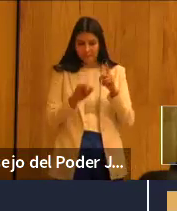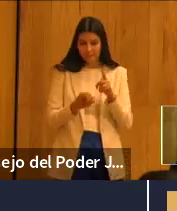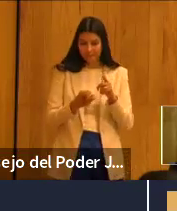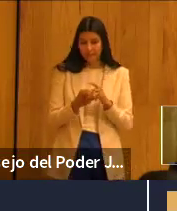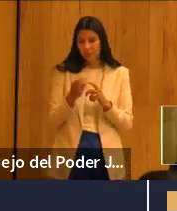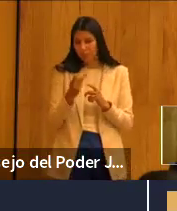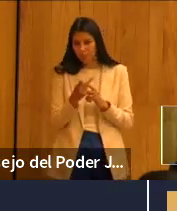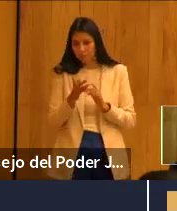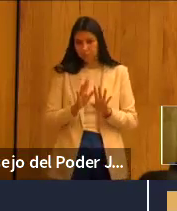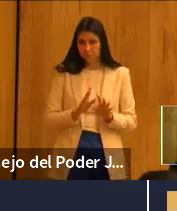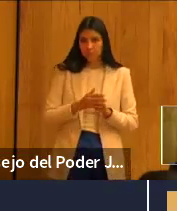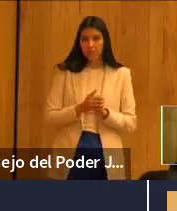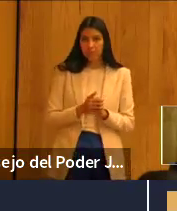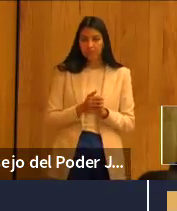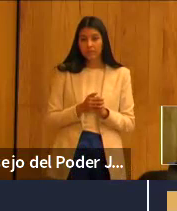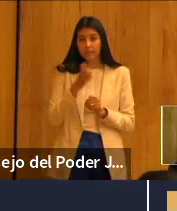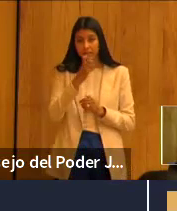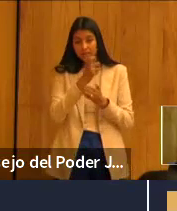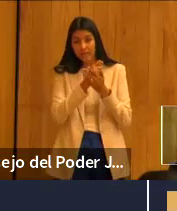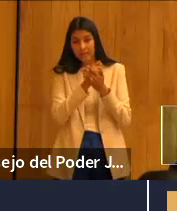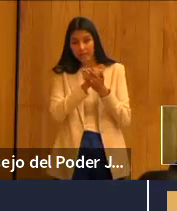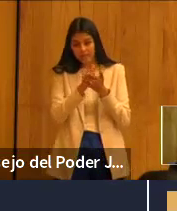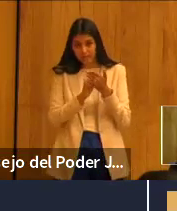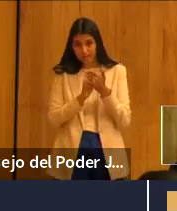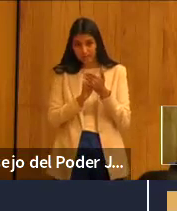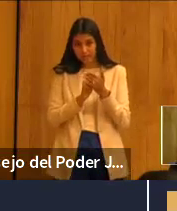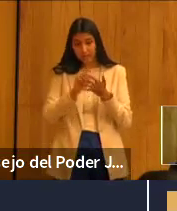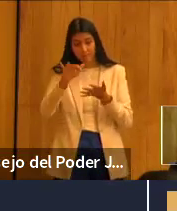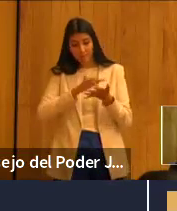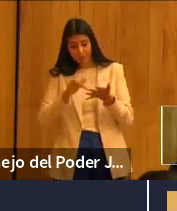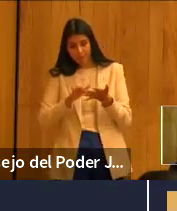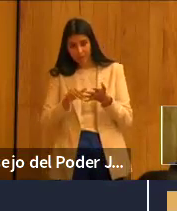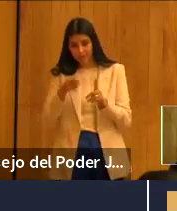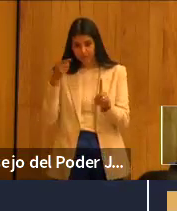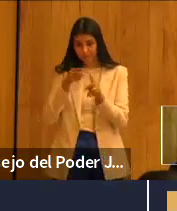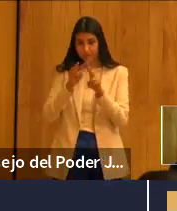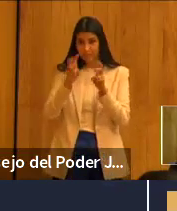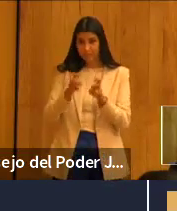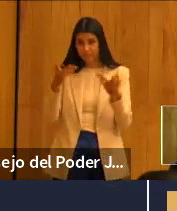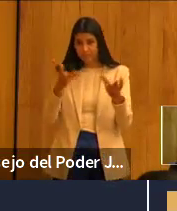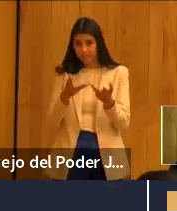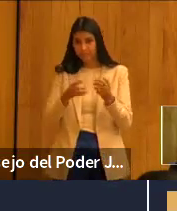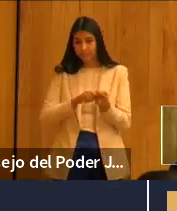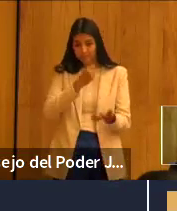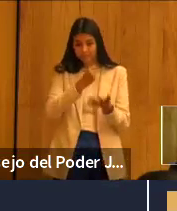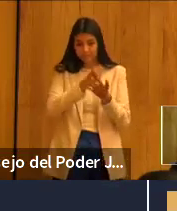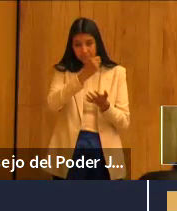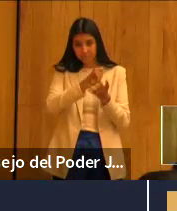que sea. Esas son las tesis que en el caso concreto se aplicaron a la sentencia.